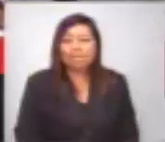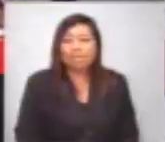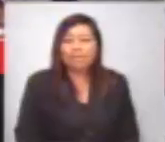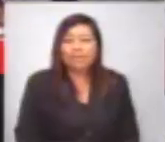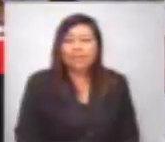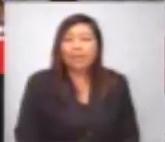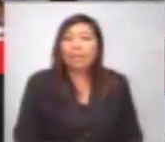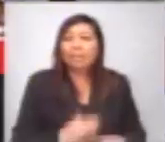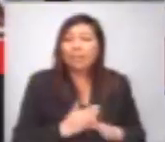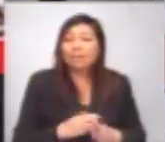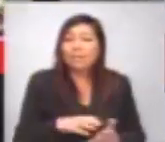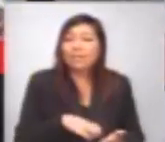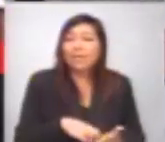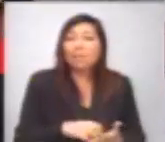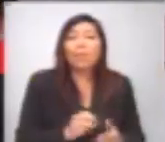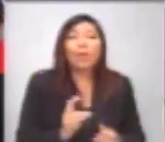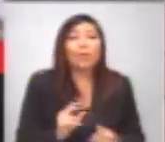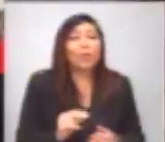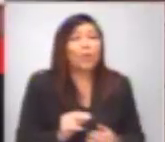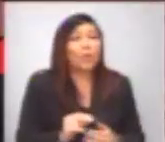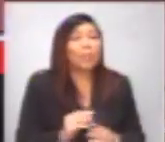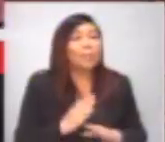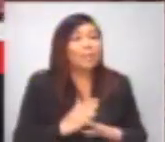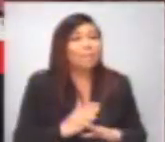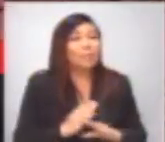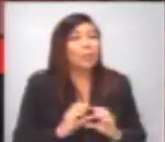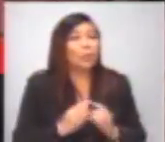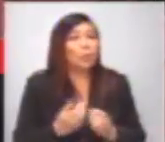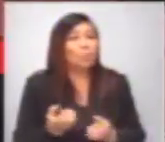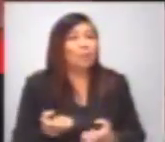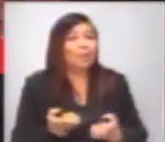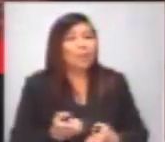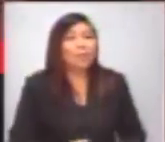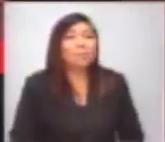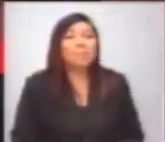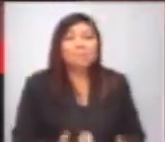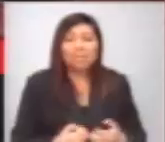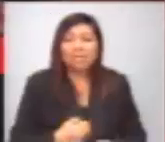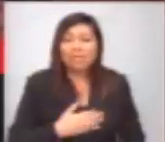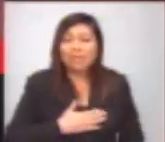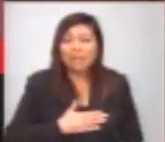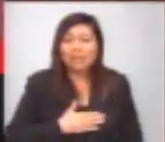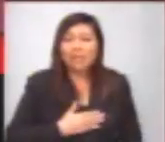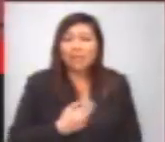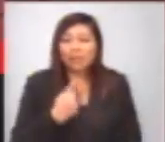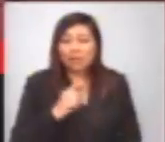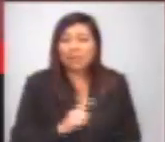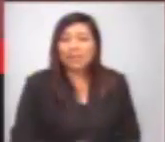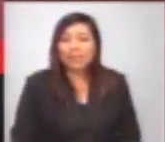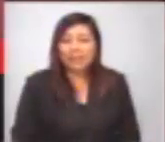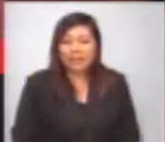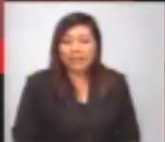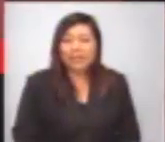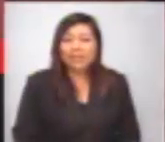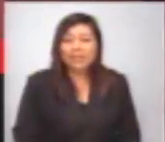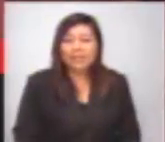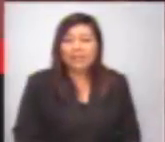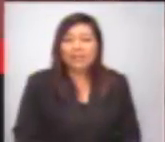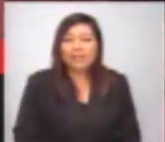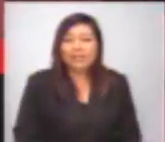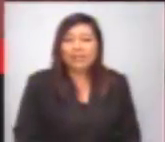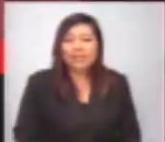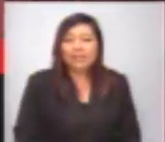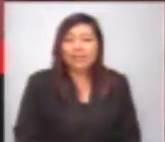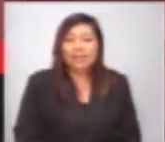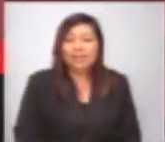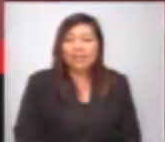la ministra defiende al pueblo y no defienda a los grupos económicos. Ese es mi punto de vista, señor presidente, señora